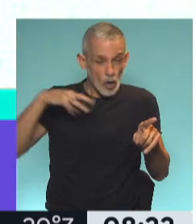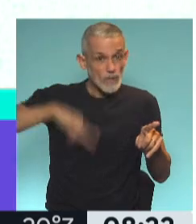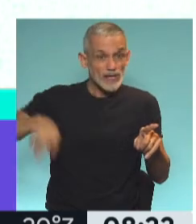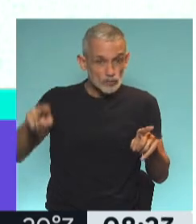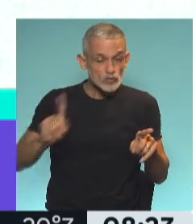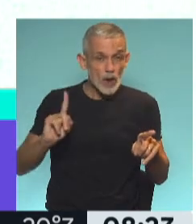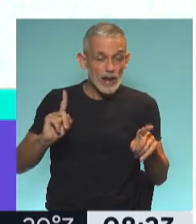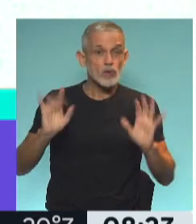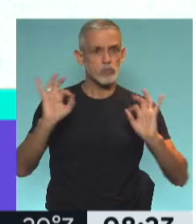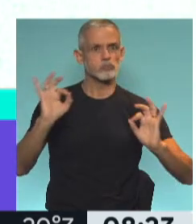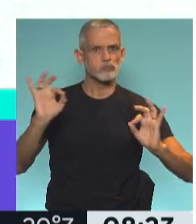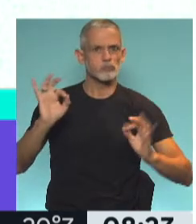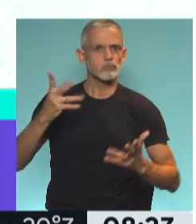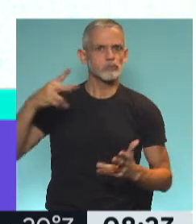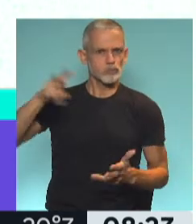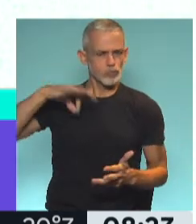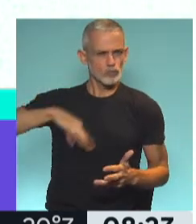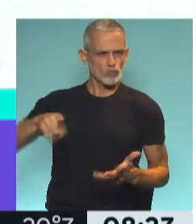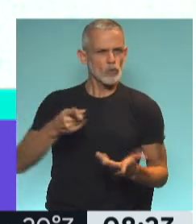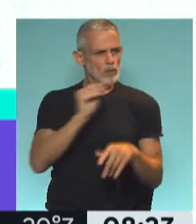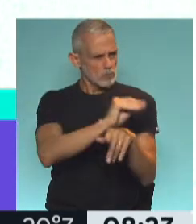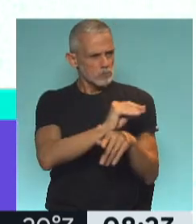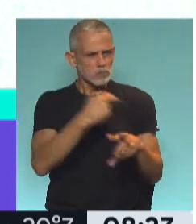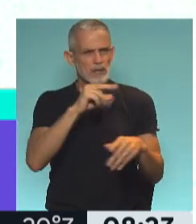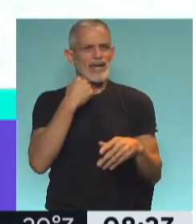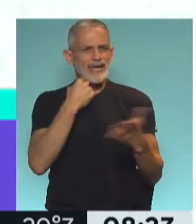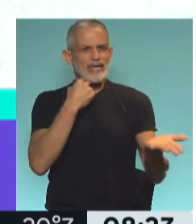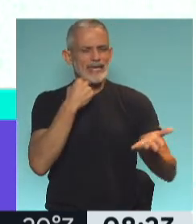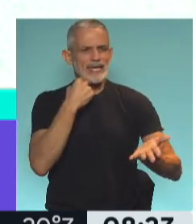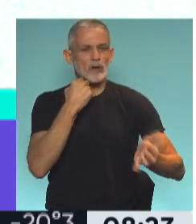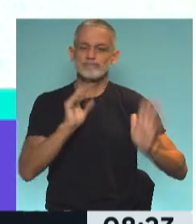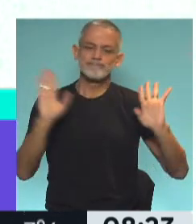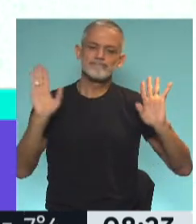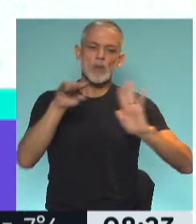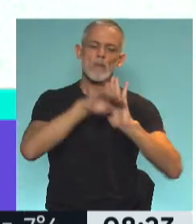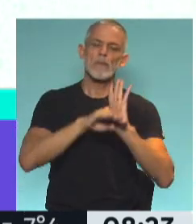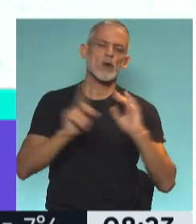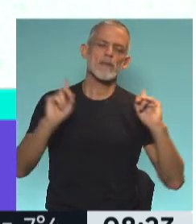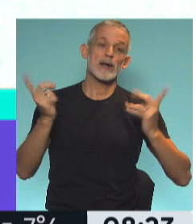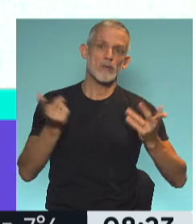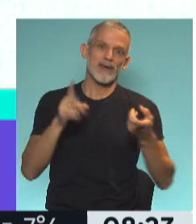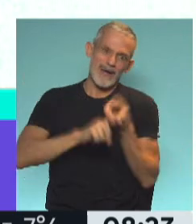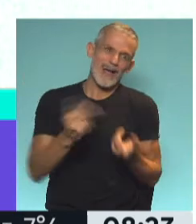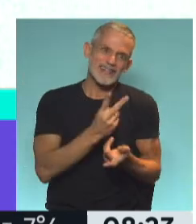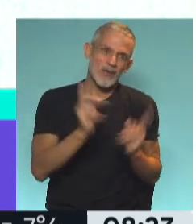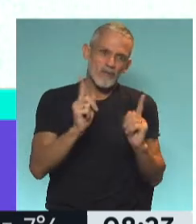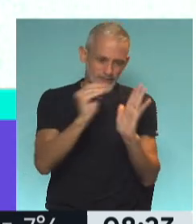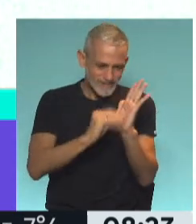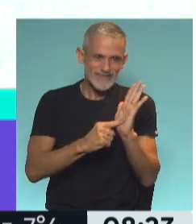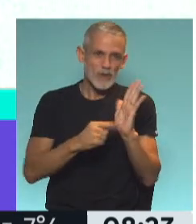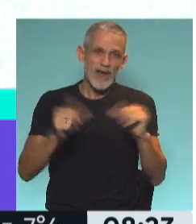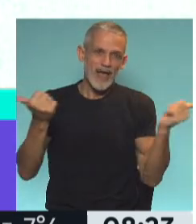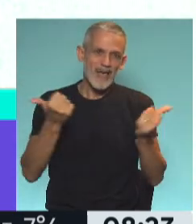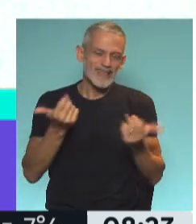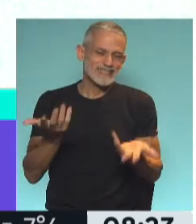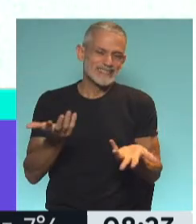sueldo suficiente, entre comillas. Como para sostener. Exactamente. Entonces no puede aplicar a un programa social. Esta es una de las situaciones que suceden dentro